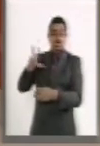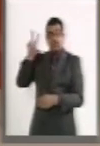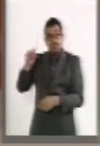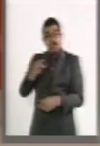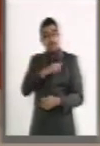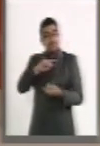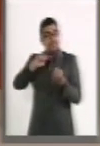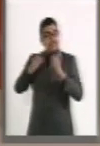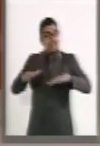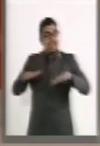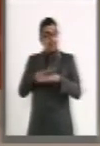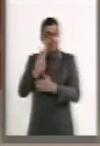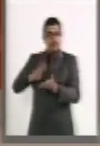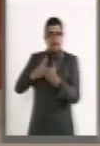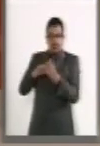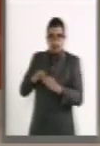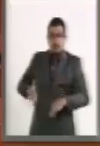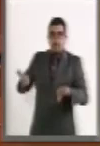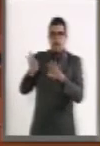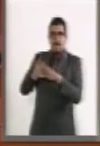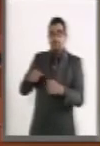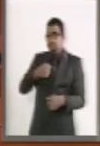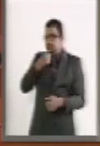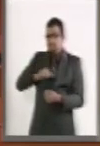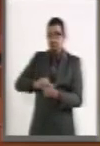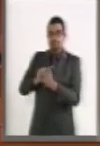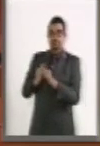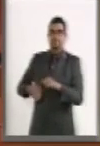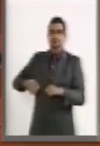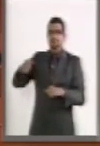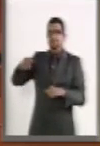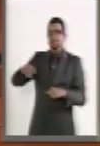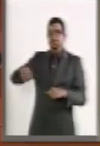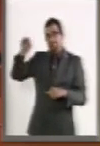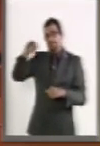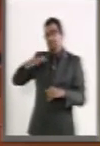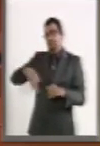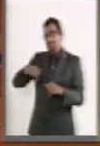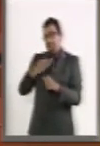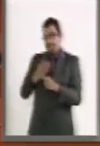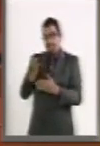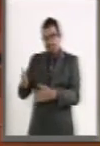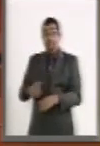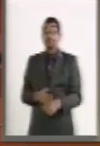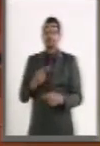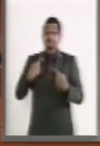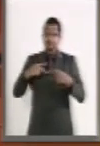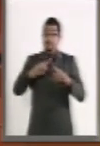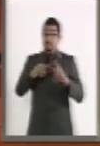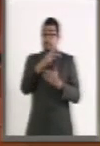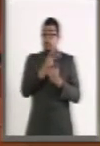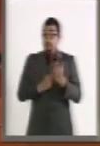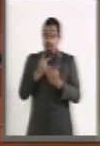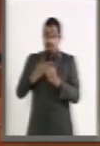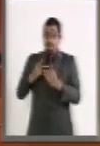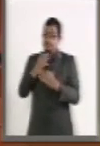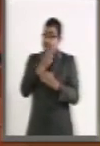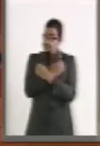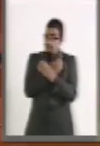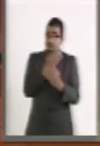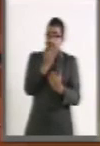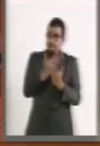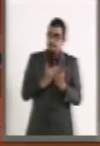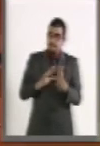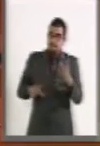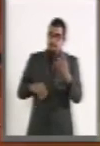valorización del proceso de envejecimiento y la vejez. Incorporar en los planes y programas de estudio de todos los niveles educativos